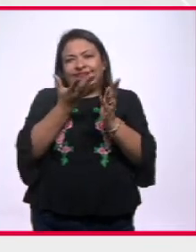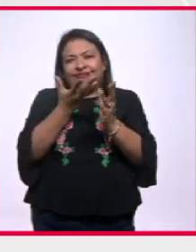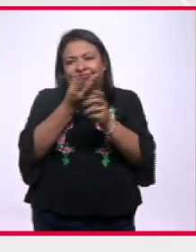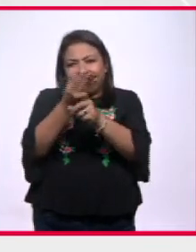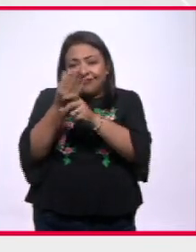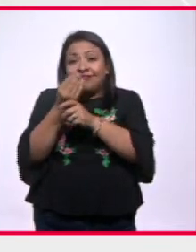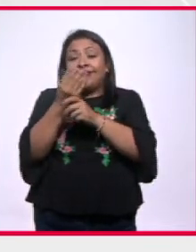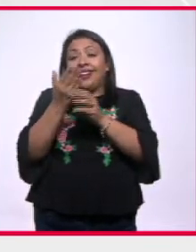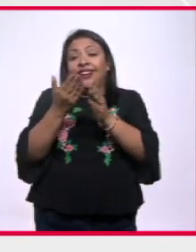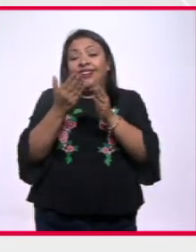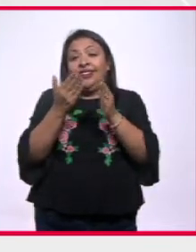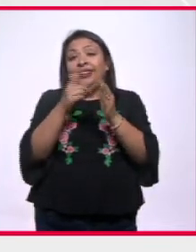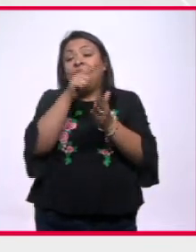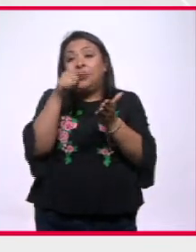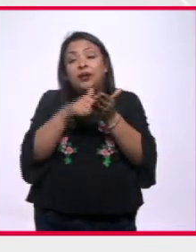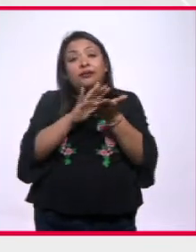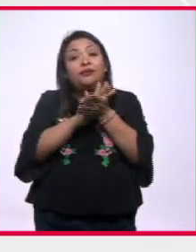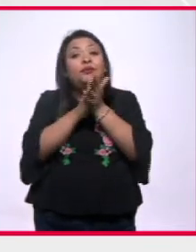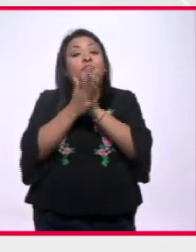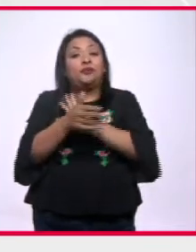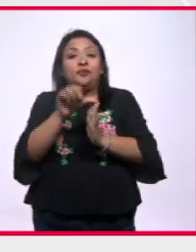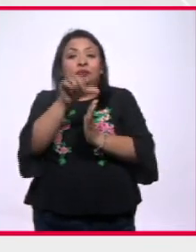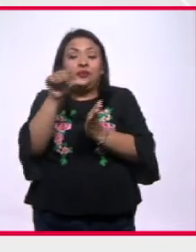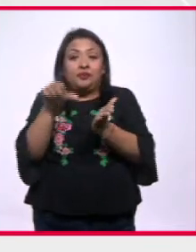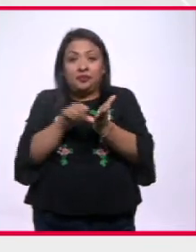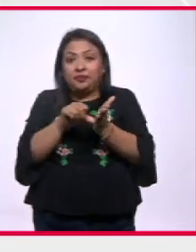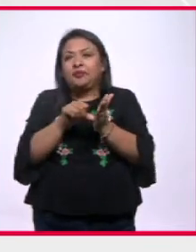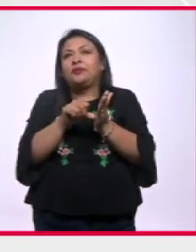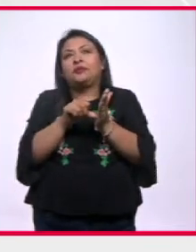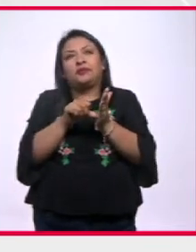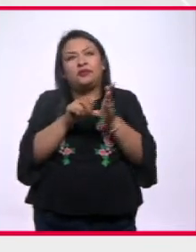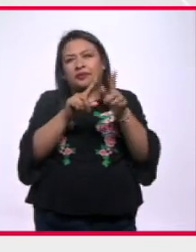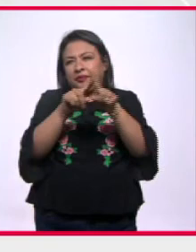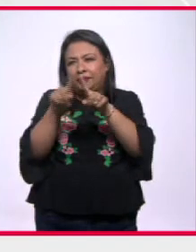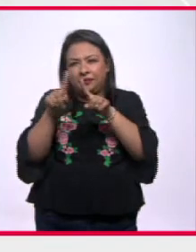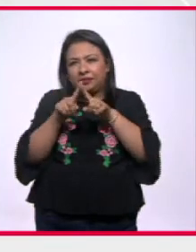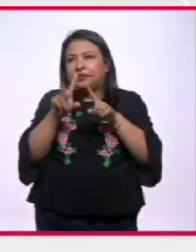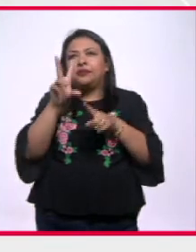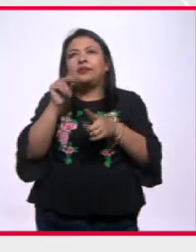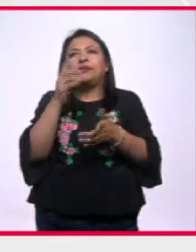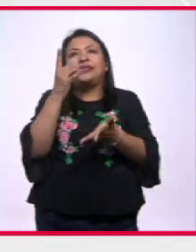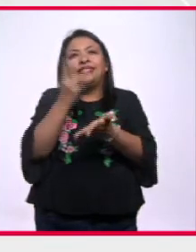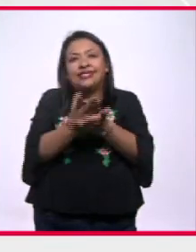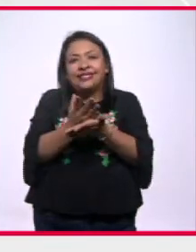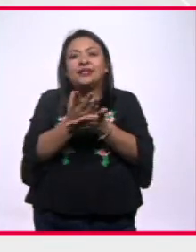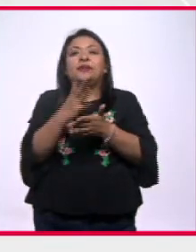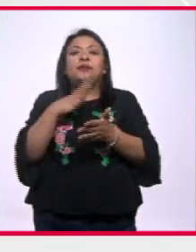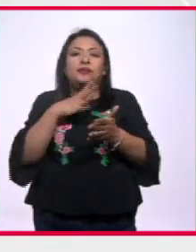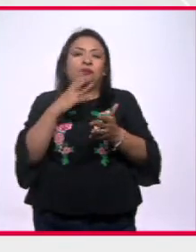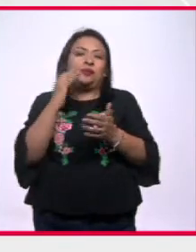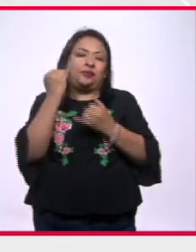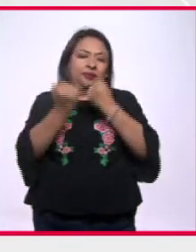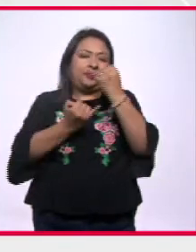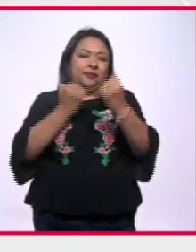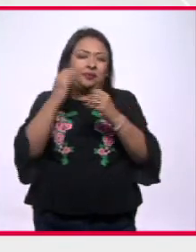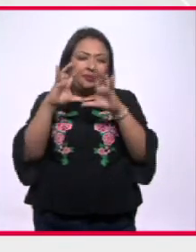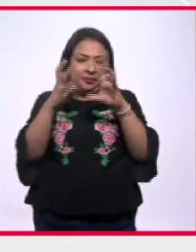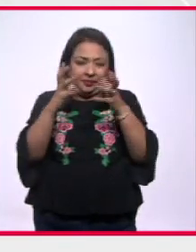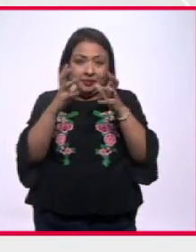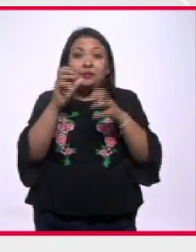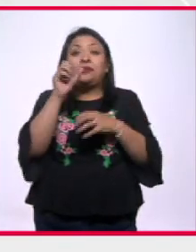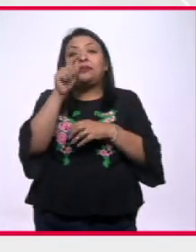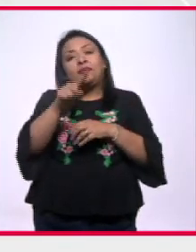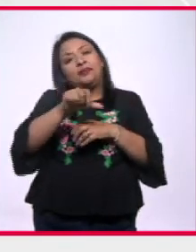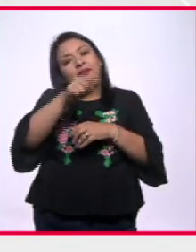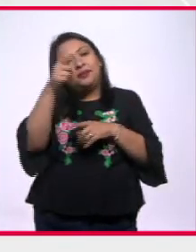y convertirlos en centros múltiples en donde no nada más se rescate el juego de pelota sino también